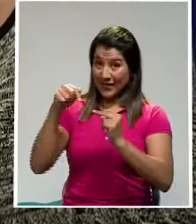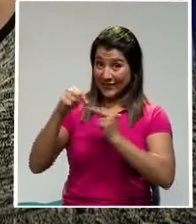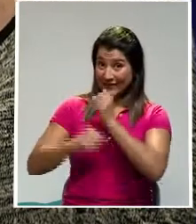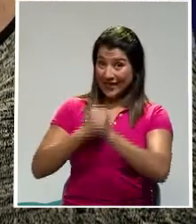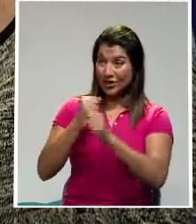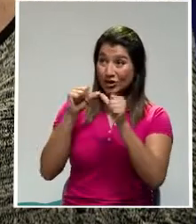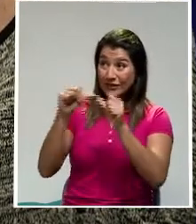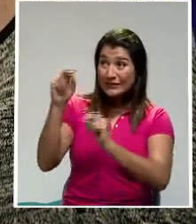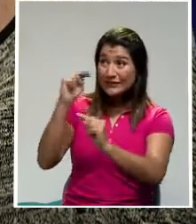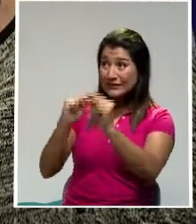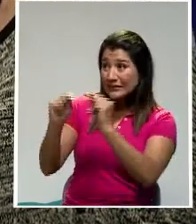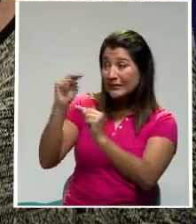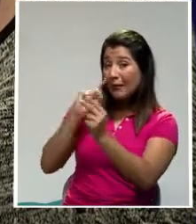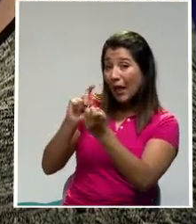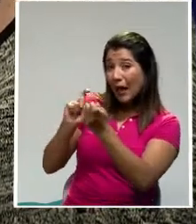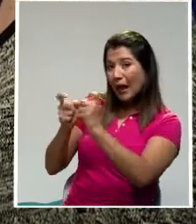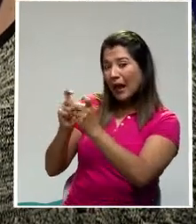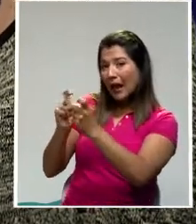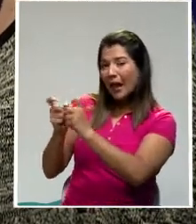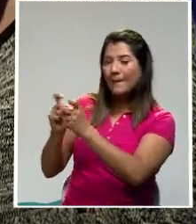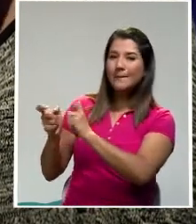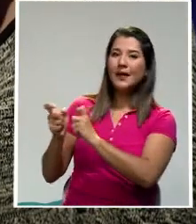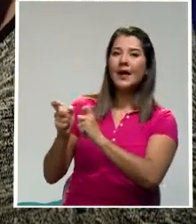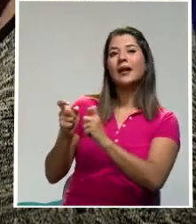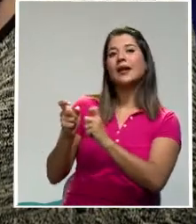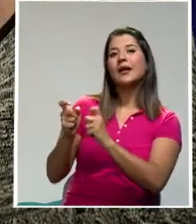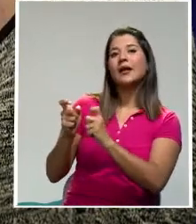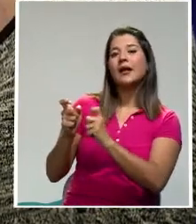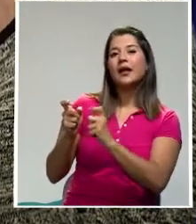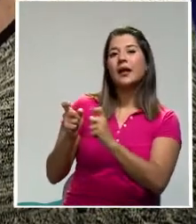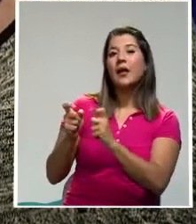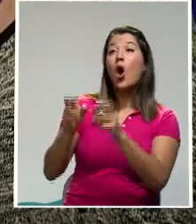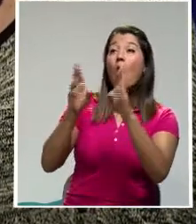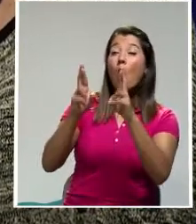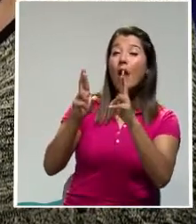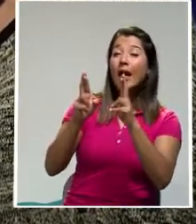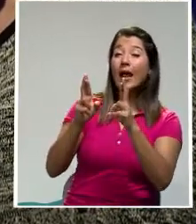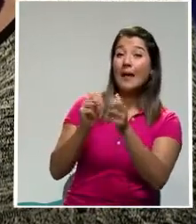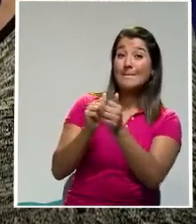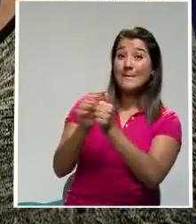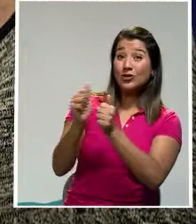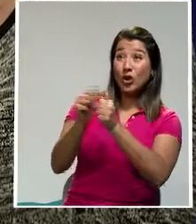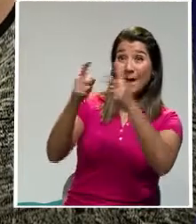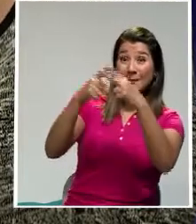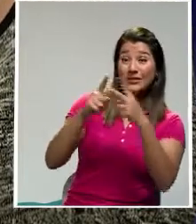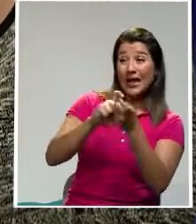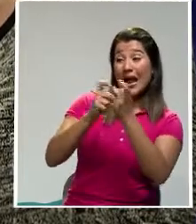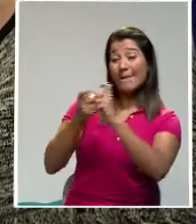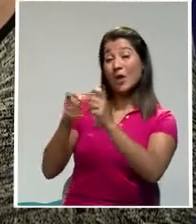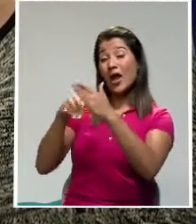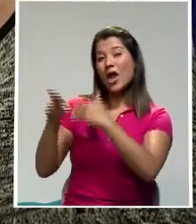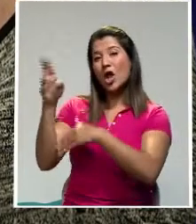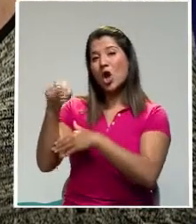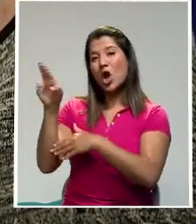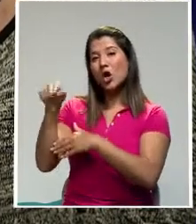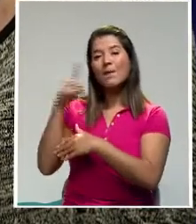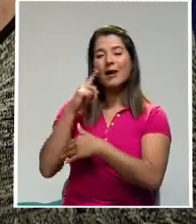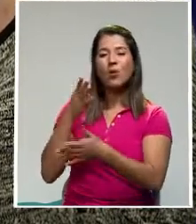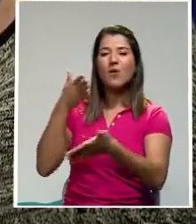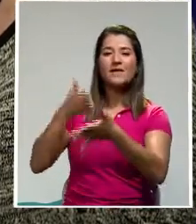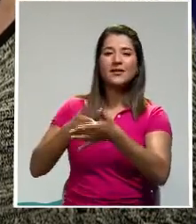esa renegociación. Queremos, ojalá, pasar una gran parte de la deuda a colones para que no nos golpee tan duro el tipo